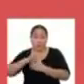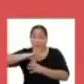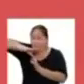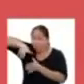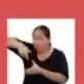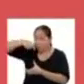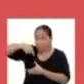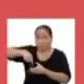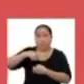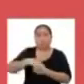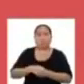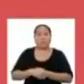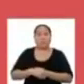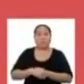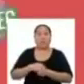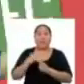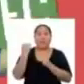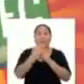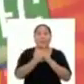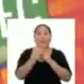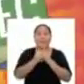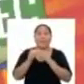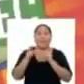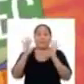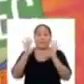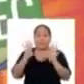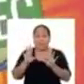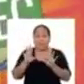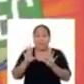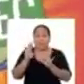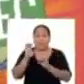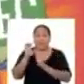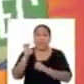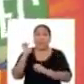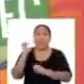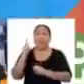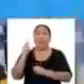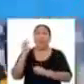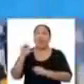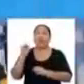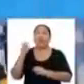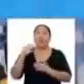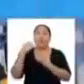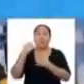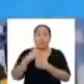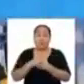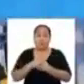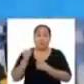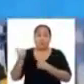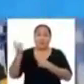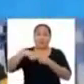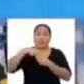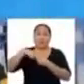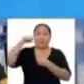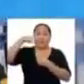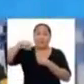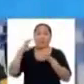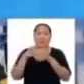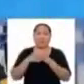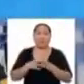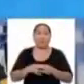la mitad de las 10 economías más grandes del mundo son miembros de este foro. Hay otros organismos